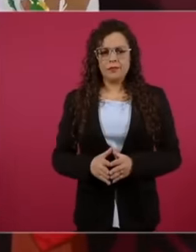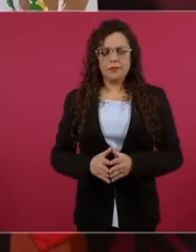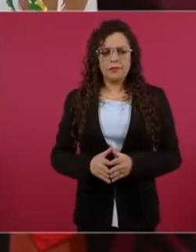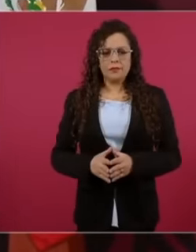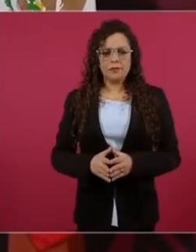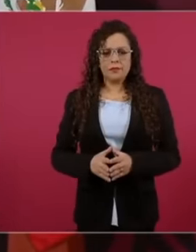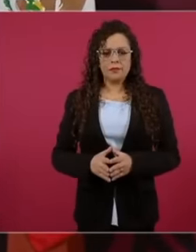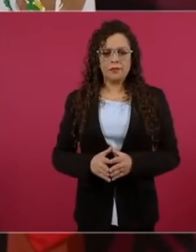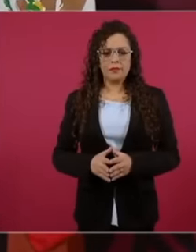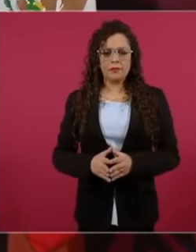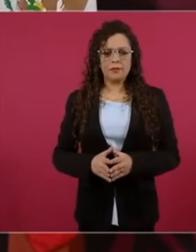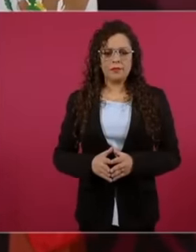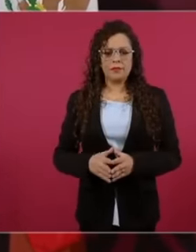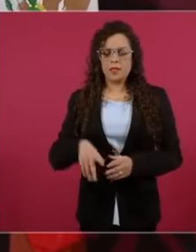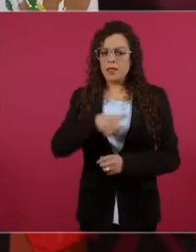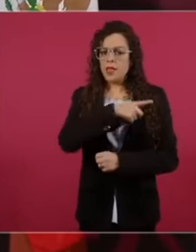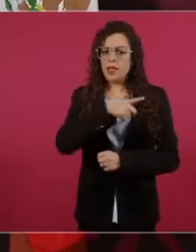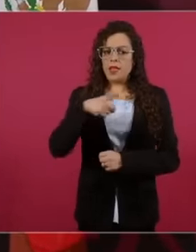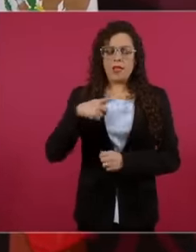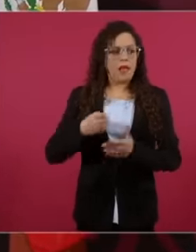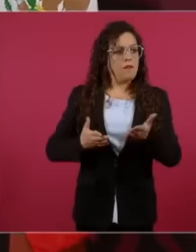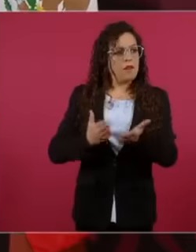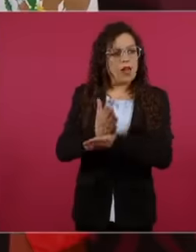y que la justicia sea